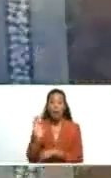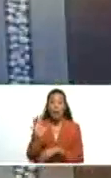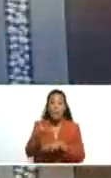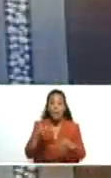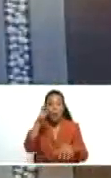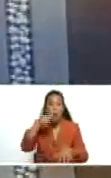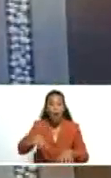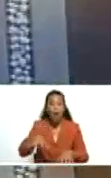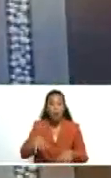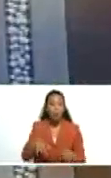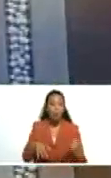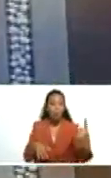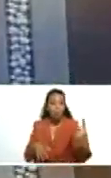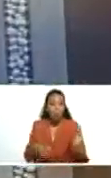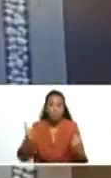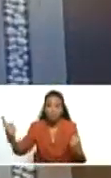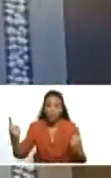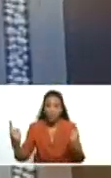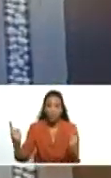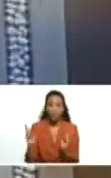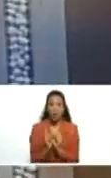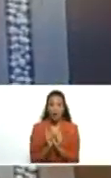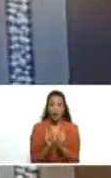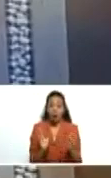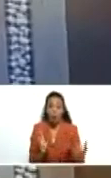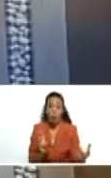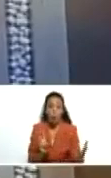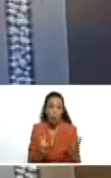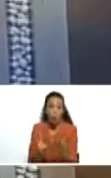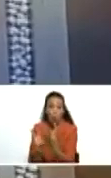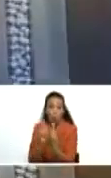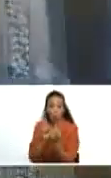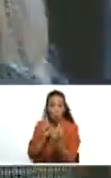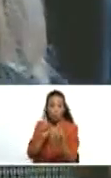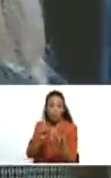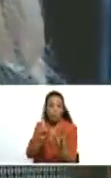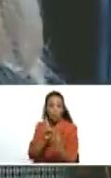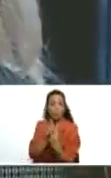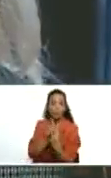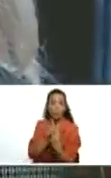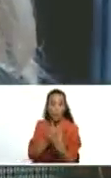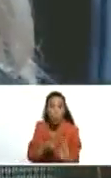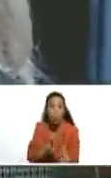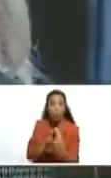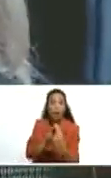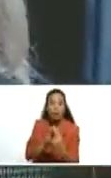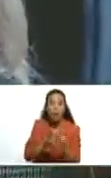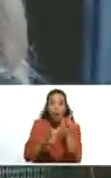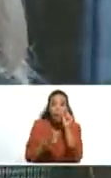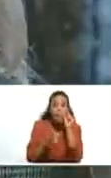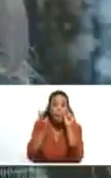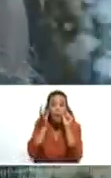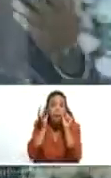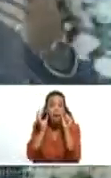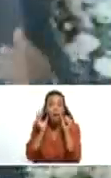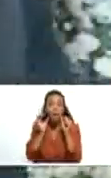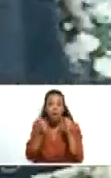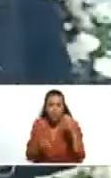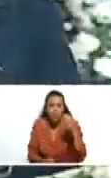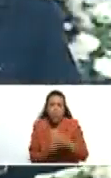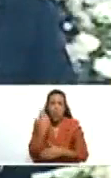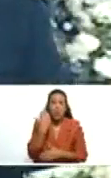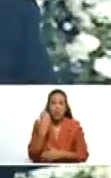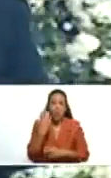Ahí nos encontramos en la Asamblea Nacional Constituyente. Hombres y mujeres surgidos de un proceso